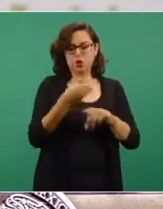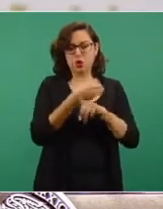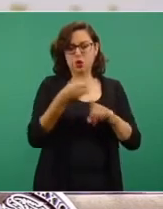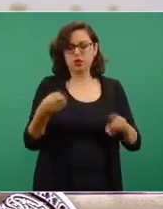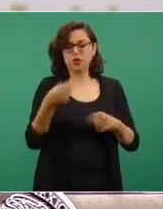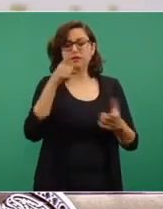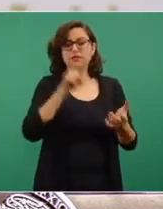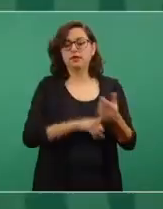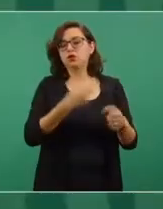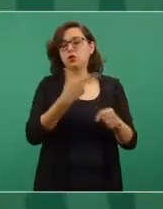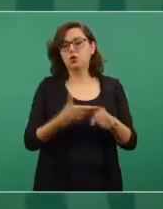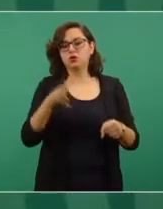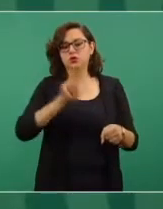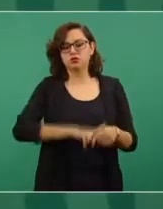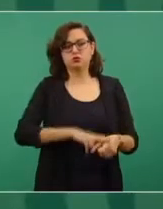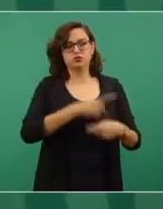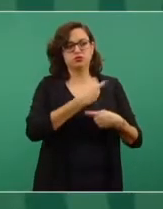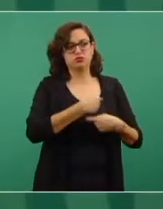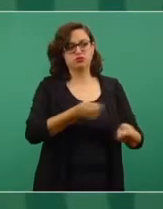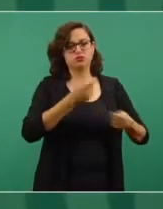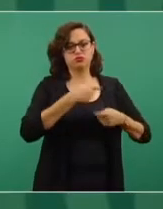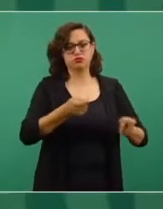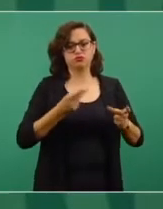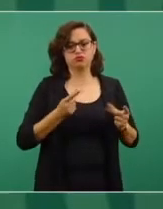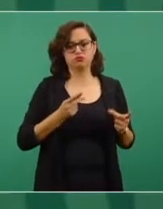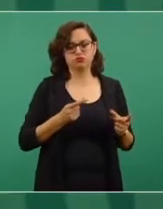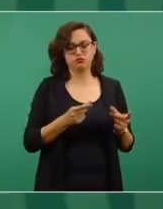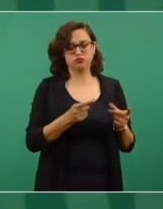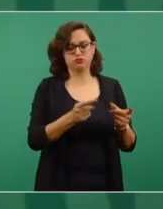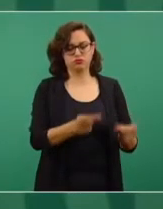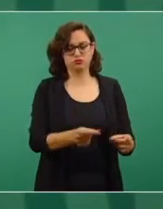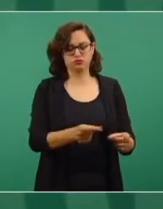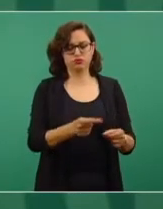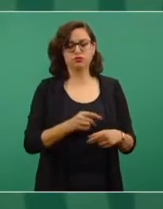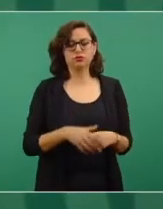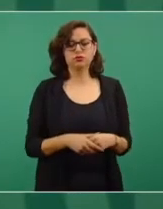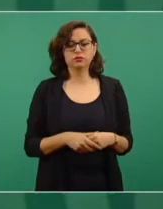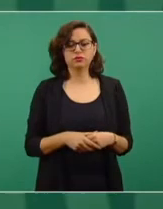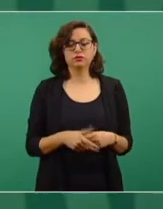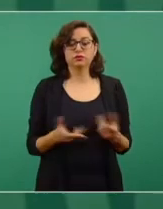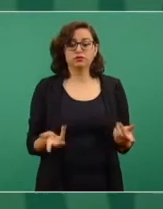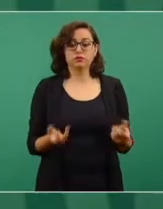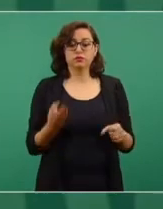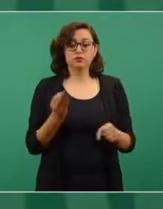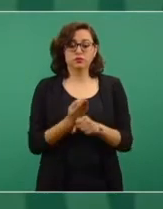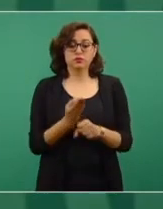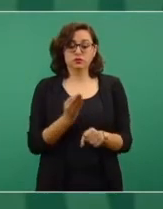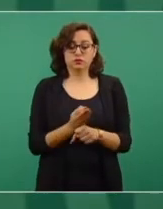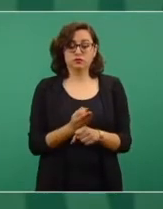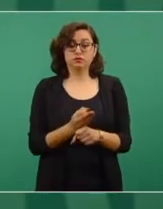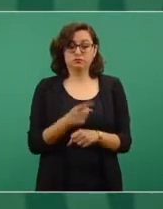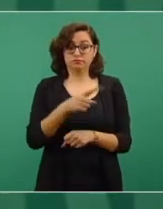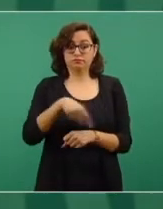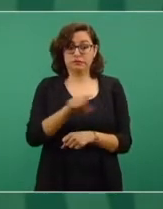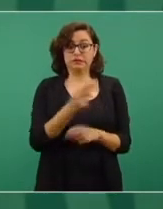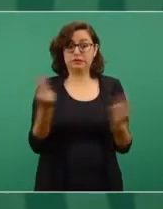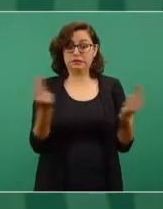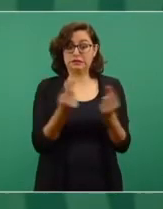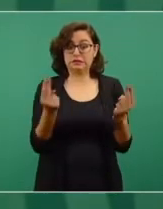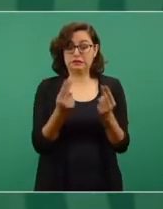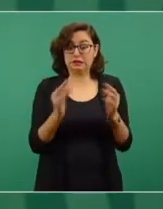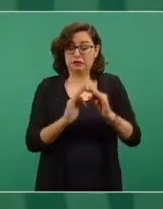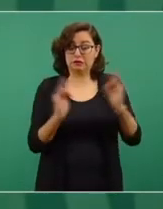acelerada pero muy efectiva de la capacidad de refrigeración, en este caso de ultracongelación, una vacuna que